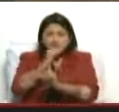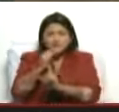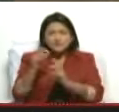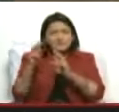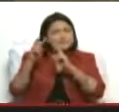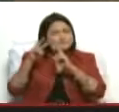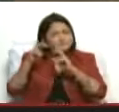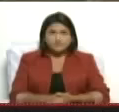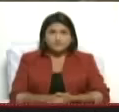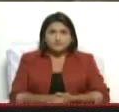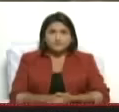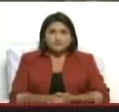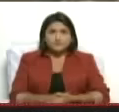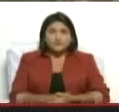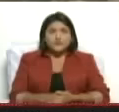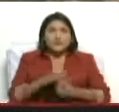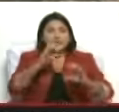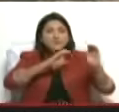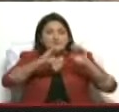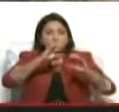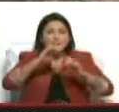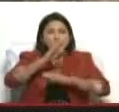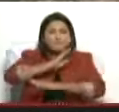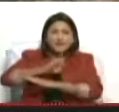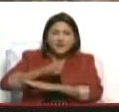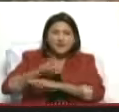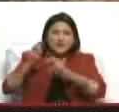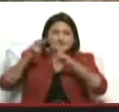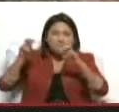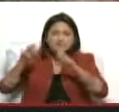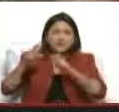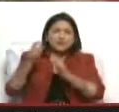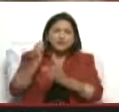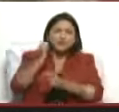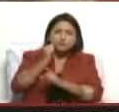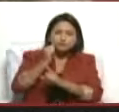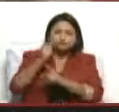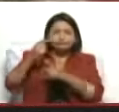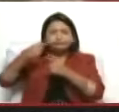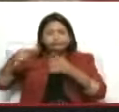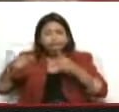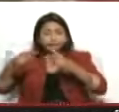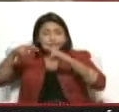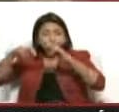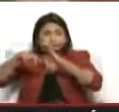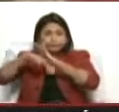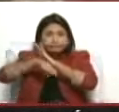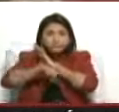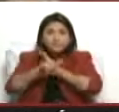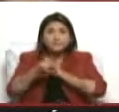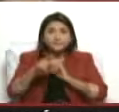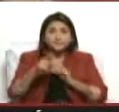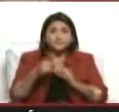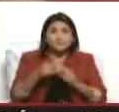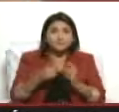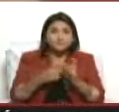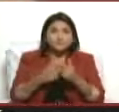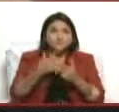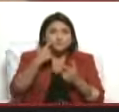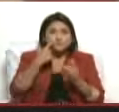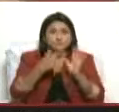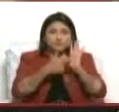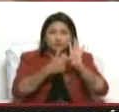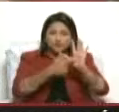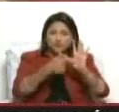cuando sean la ciencia de la criminalística y aquí hay elementos que por eso los he querido Mostrar el día de